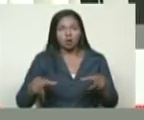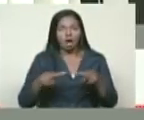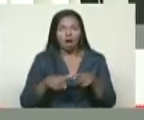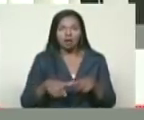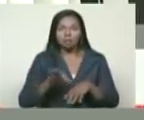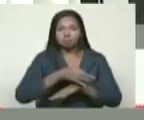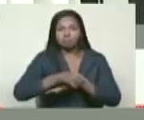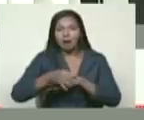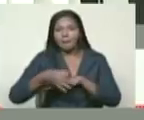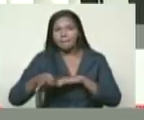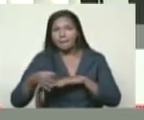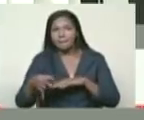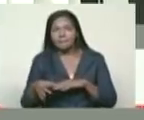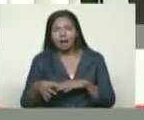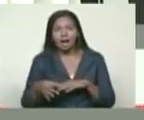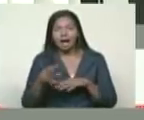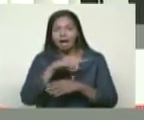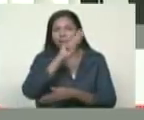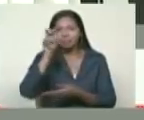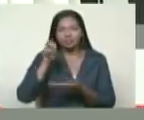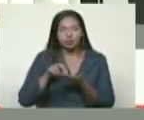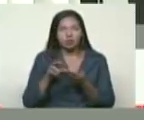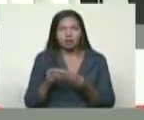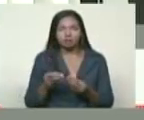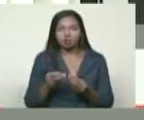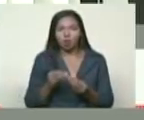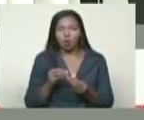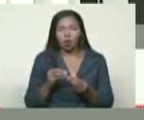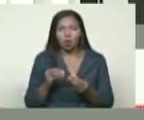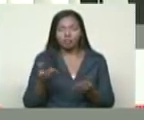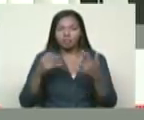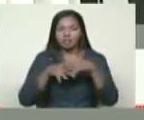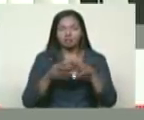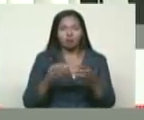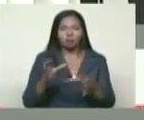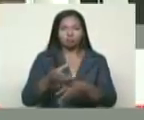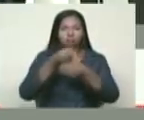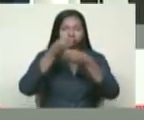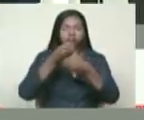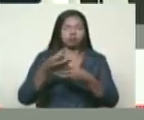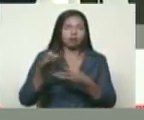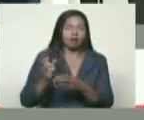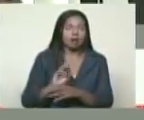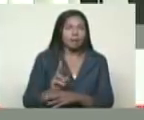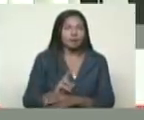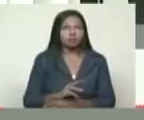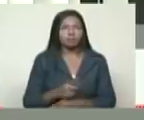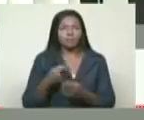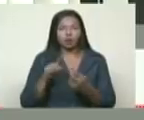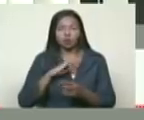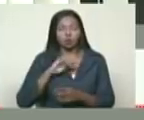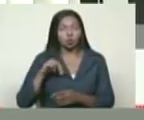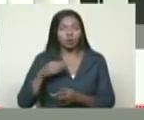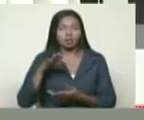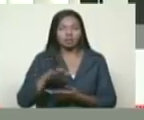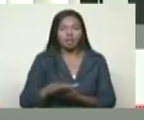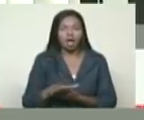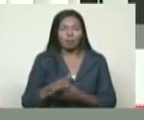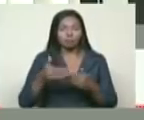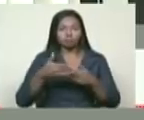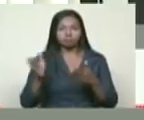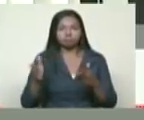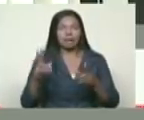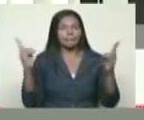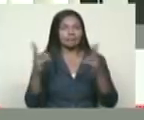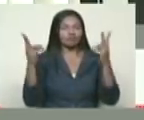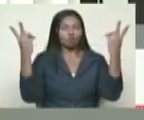regionales, nacionales, de integración. Y estamos, yo creo, que a las puertas de grandes